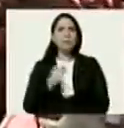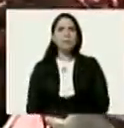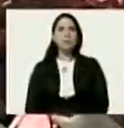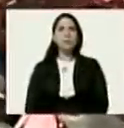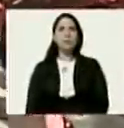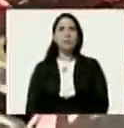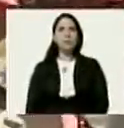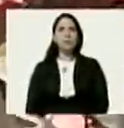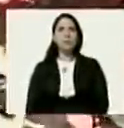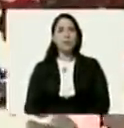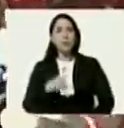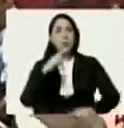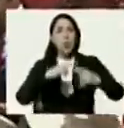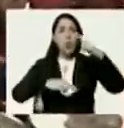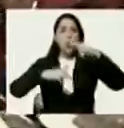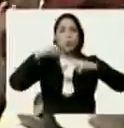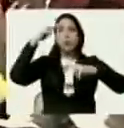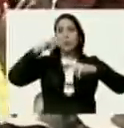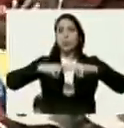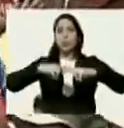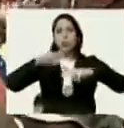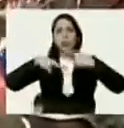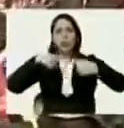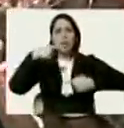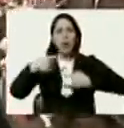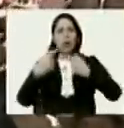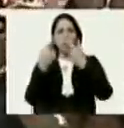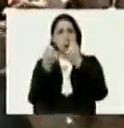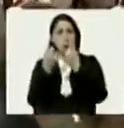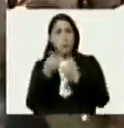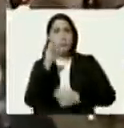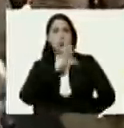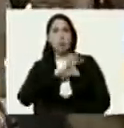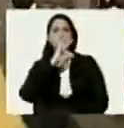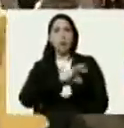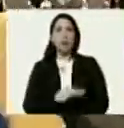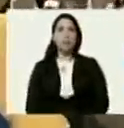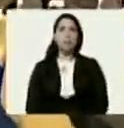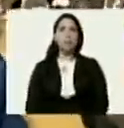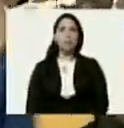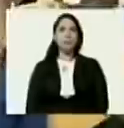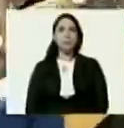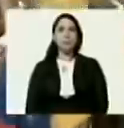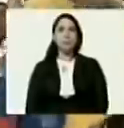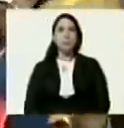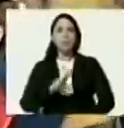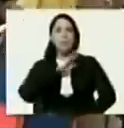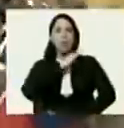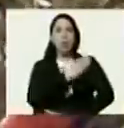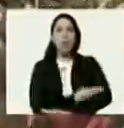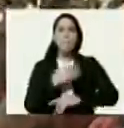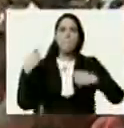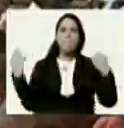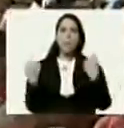con la construcción diaria de la economía, de la sociedad, del poder